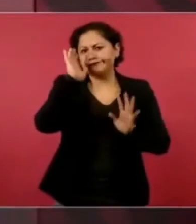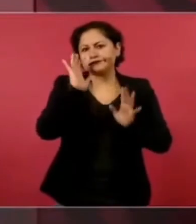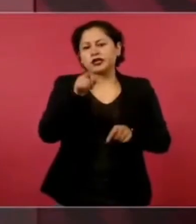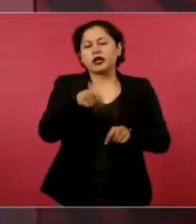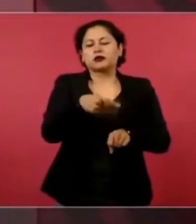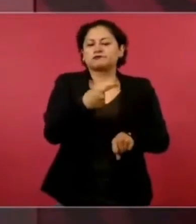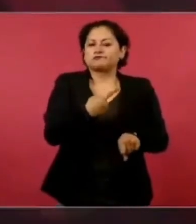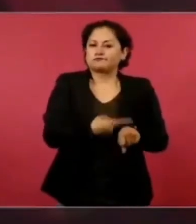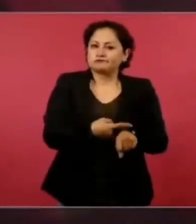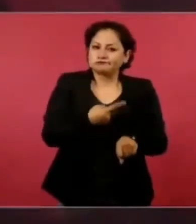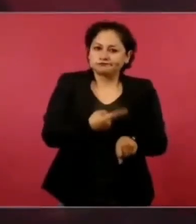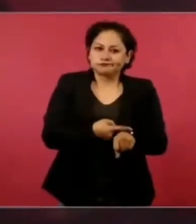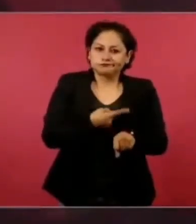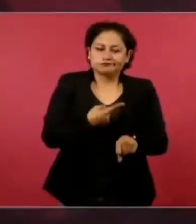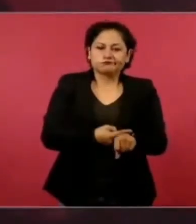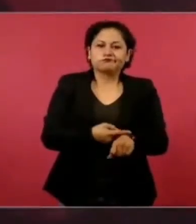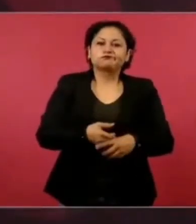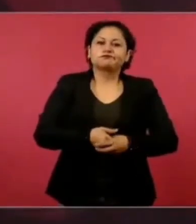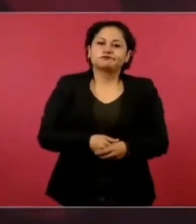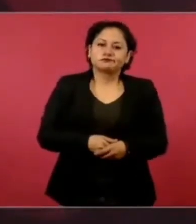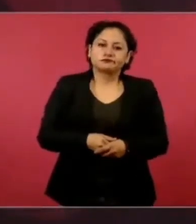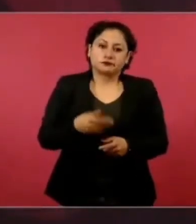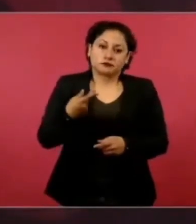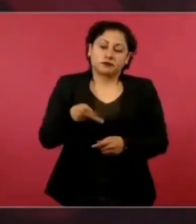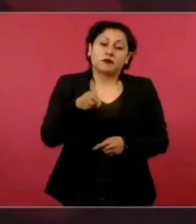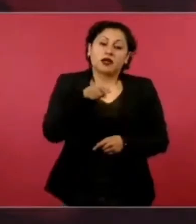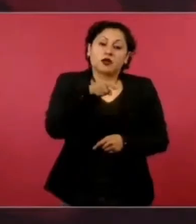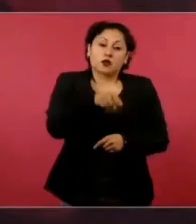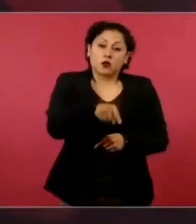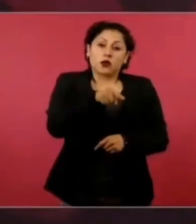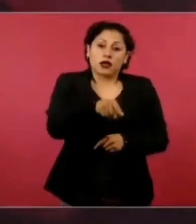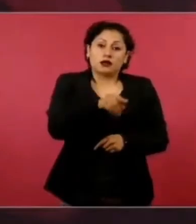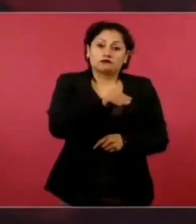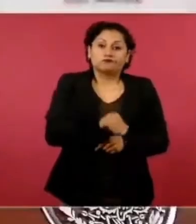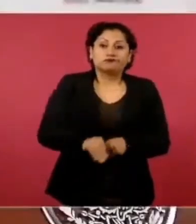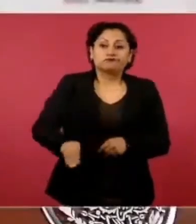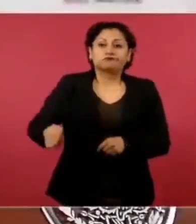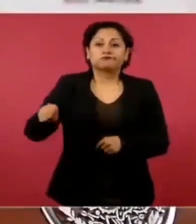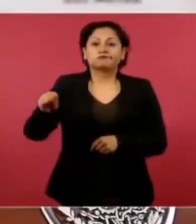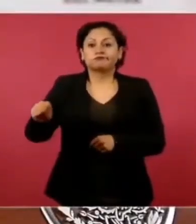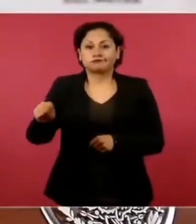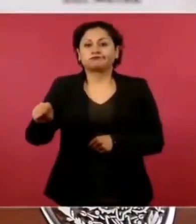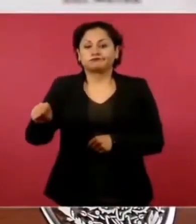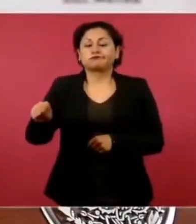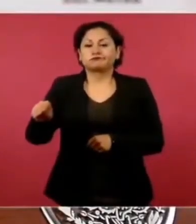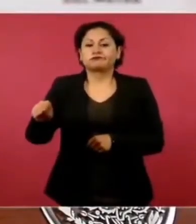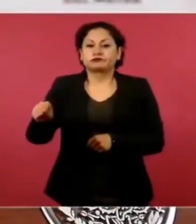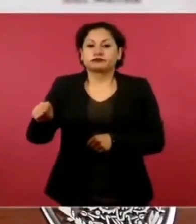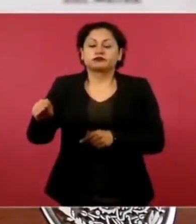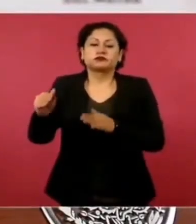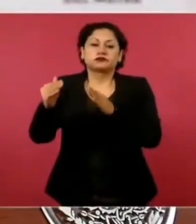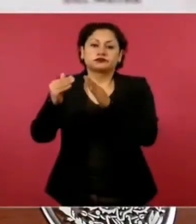enfermo, pero él se tuvo que ir al asilo y al exilio